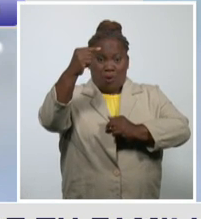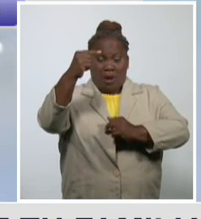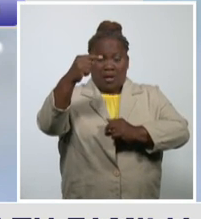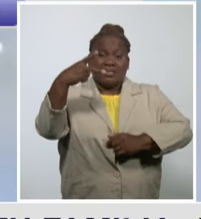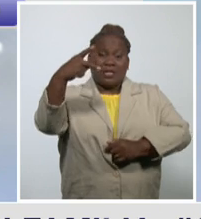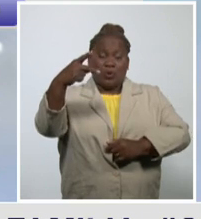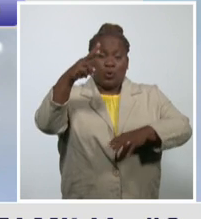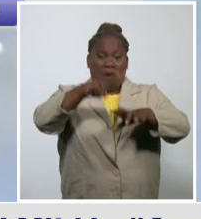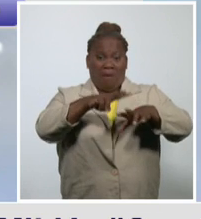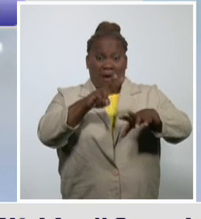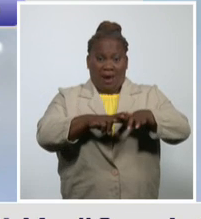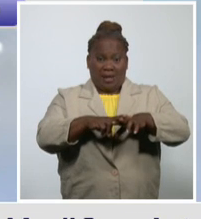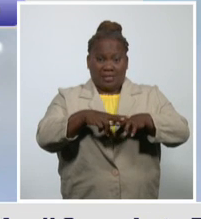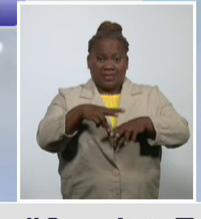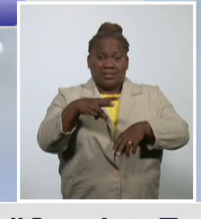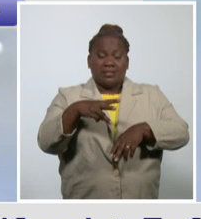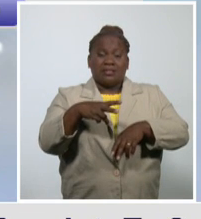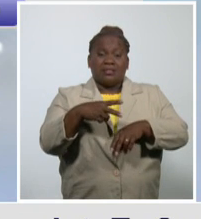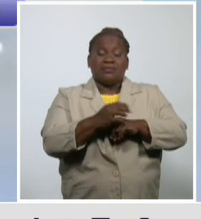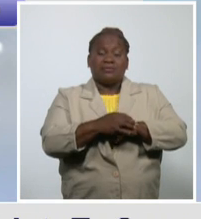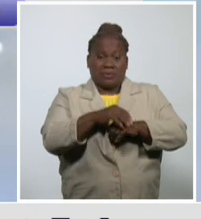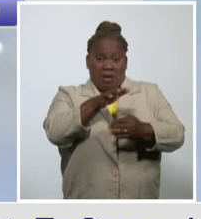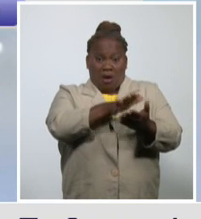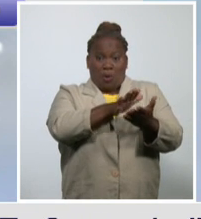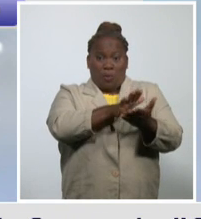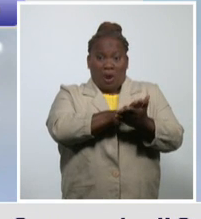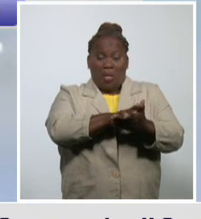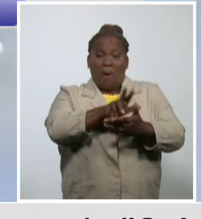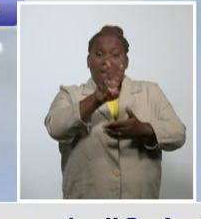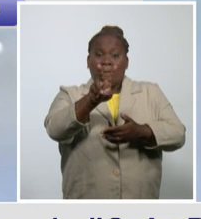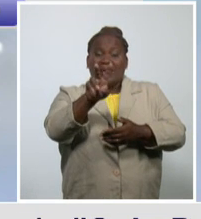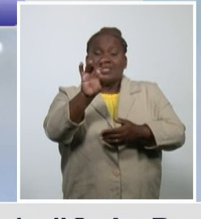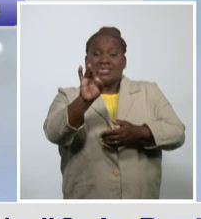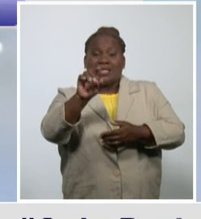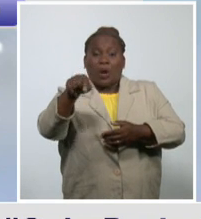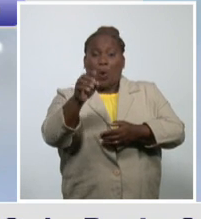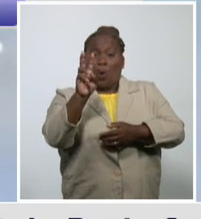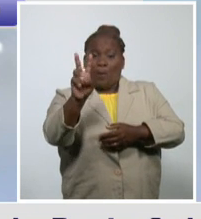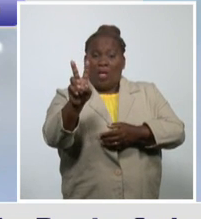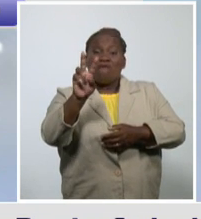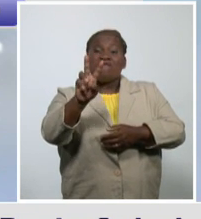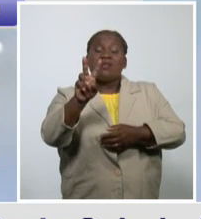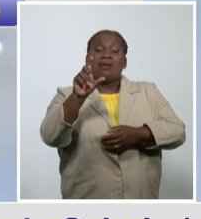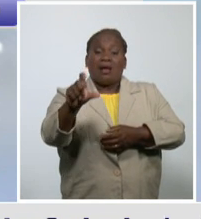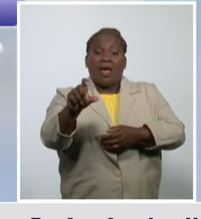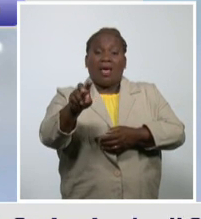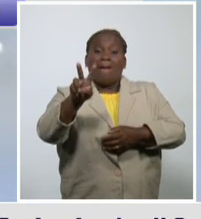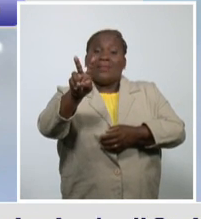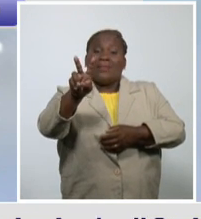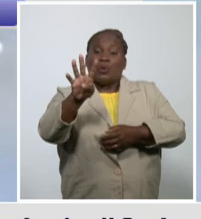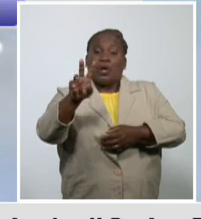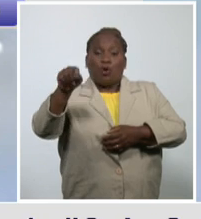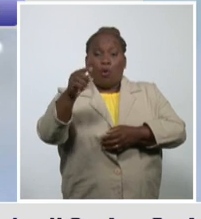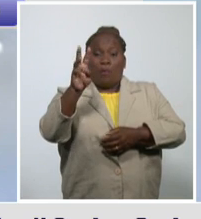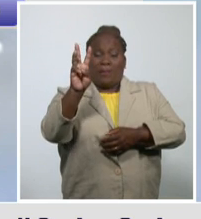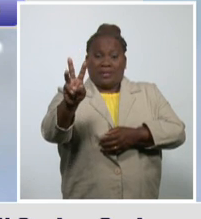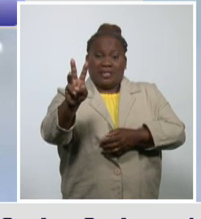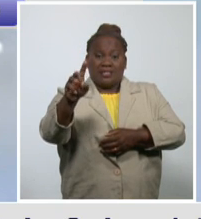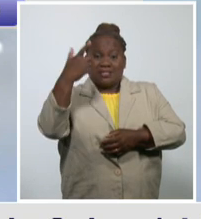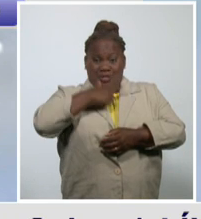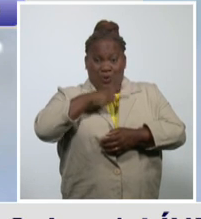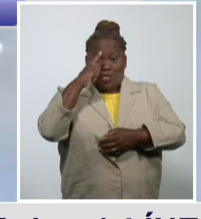capital, La Habana, en el segundo, con un acumulado de 27,2, Villa Clara con 24,3, Ciego de